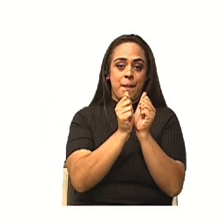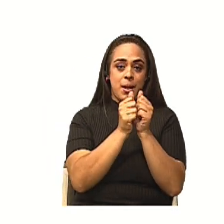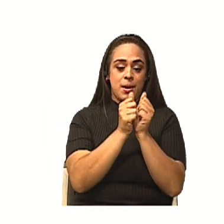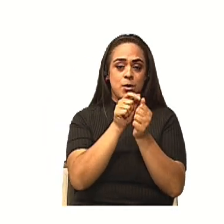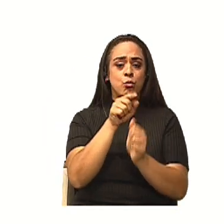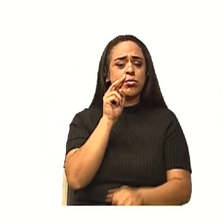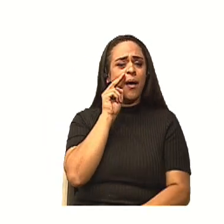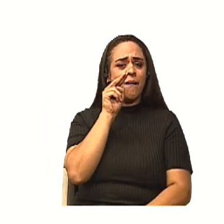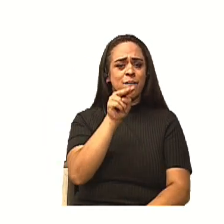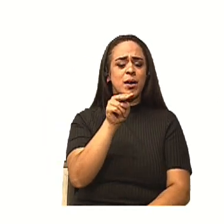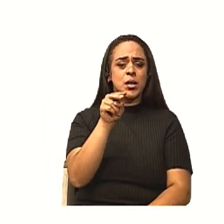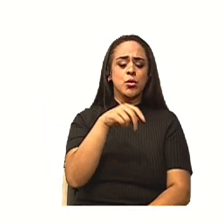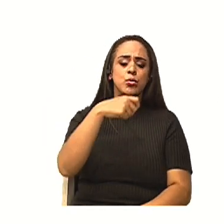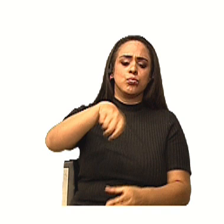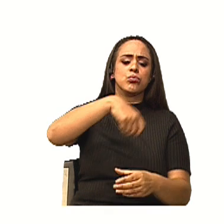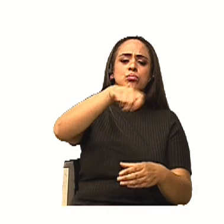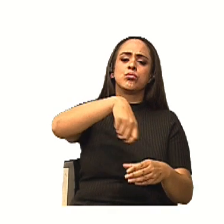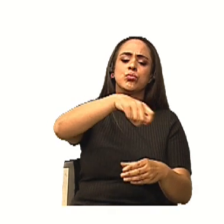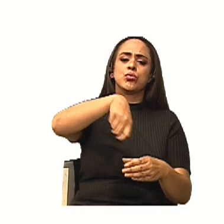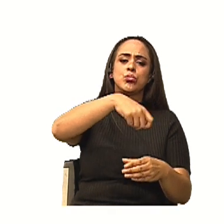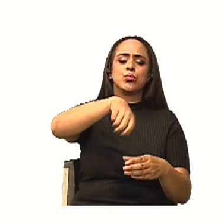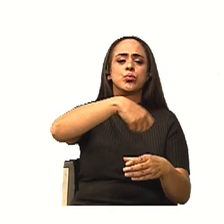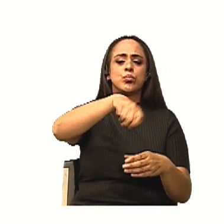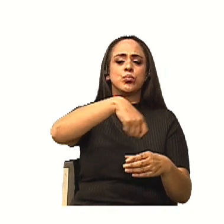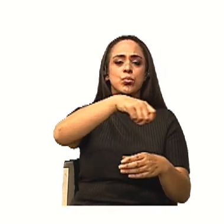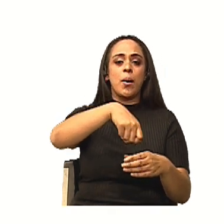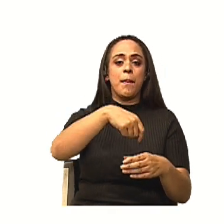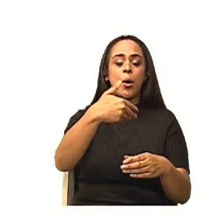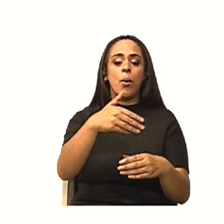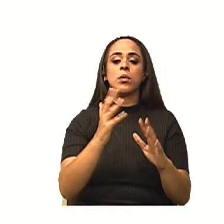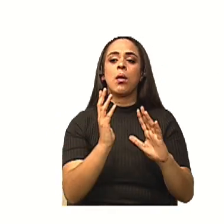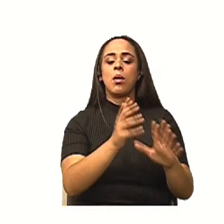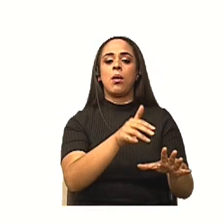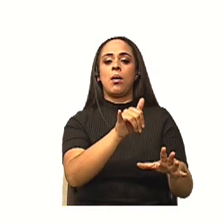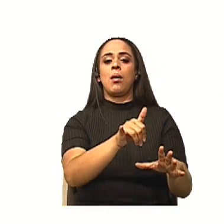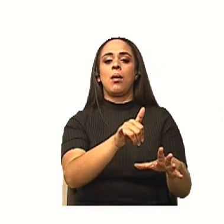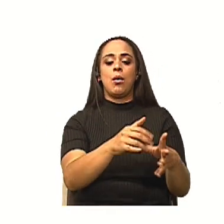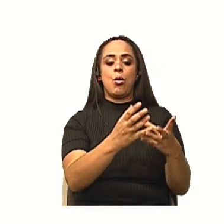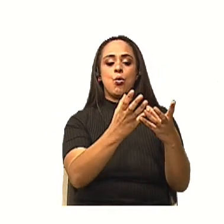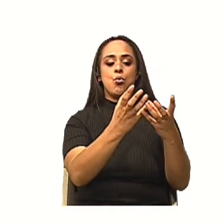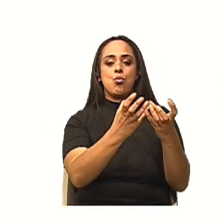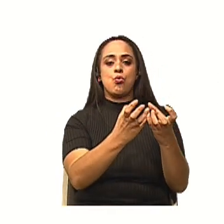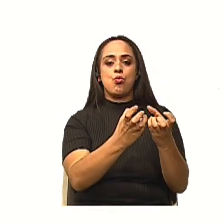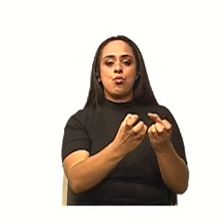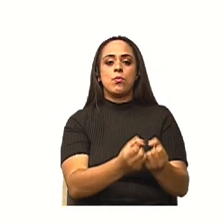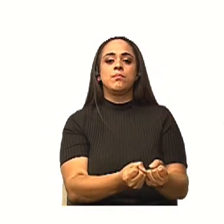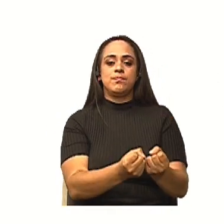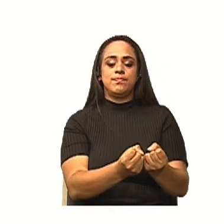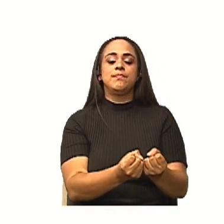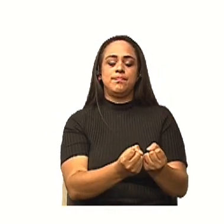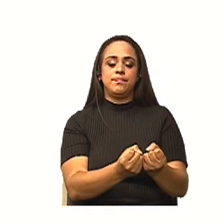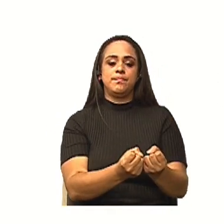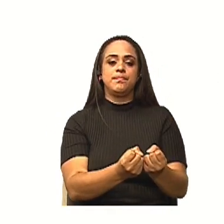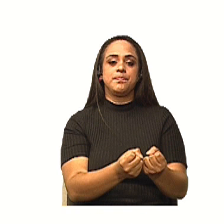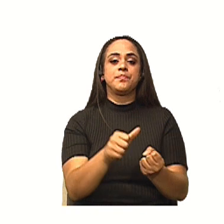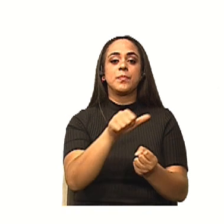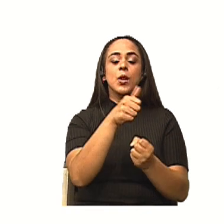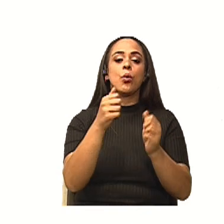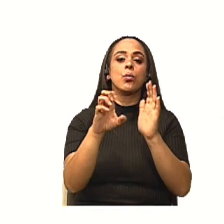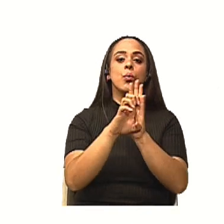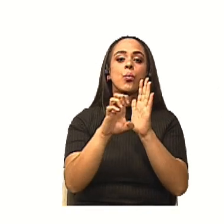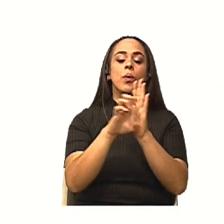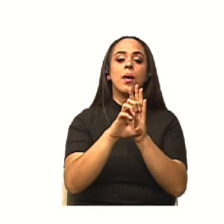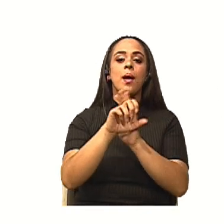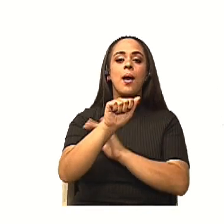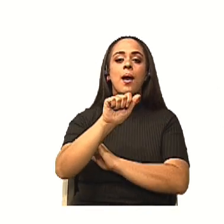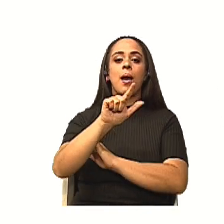visto. Uno revuelve el fresco de tamarindo, pero cuando lo deja reposar, se va al fondo. Otro ejemplo es el